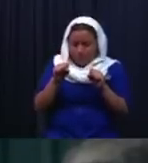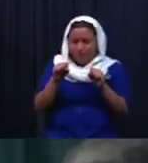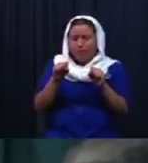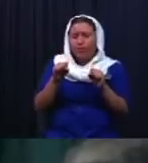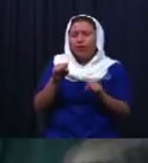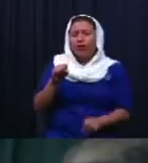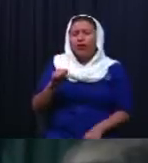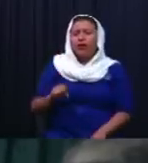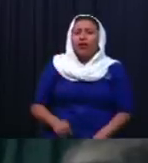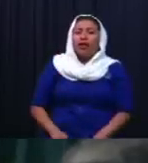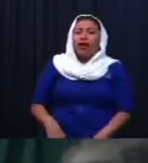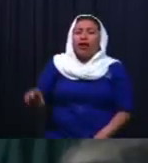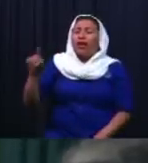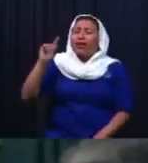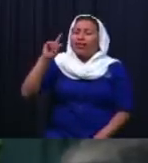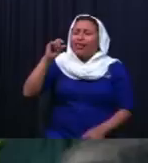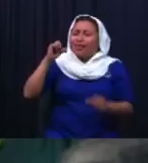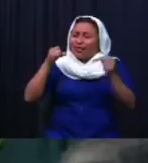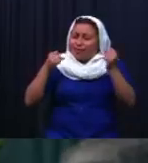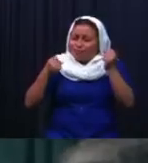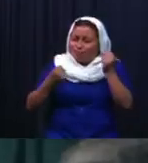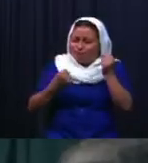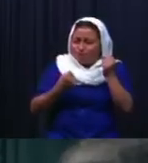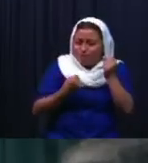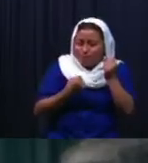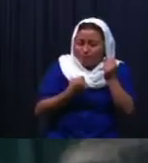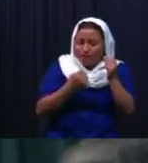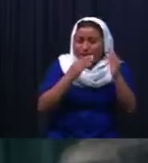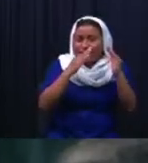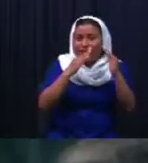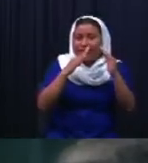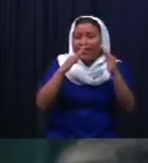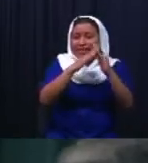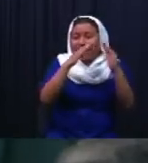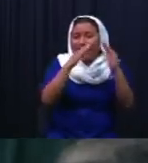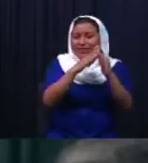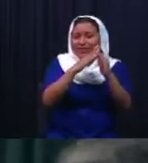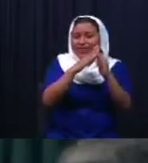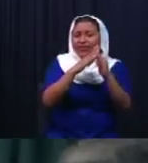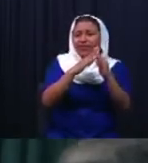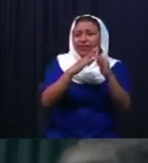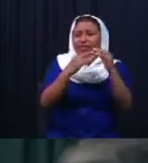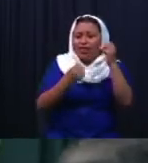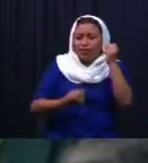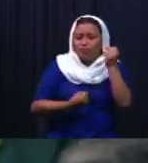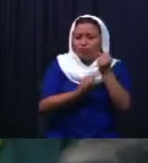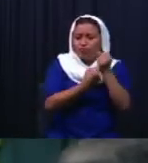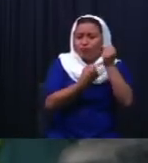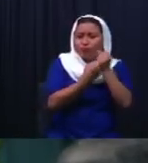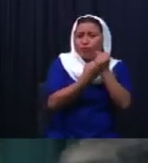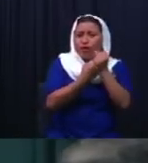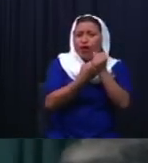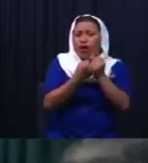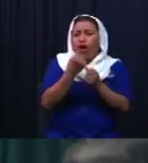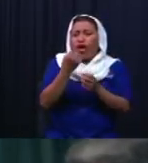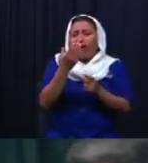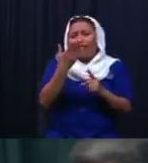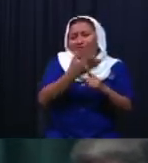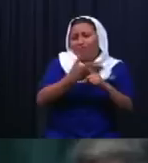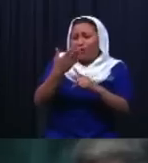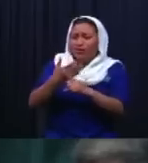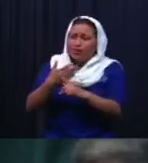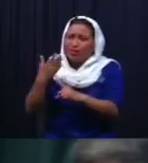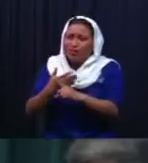sostienen, que se establecen sobre la roca, y que se sostienen cuando viene la tormenta, cuando vienen los ríos,